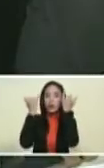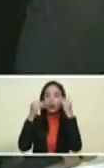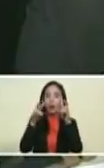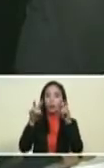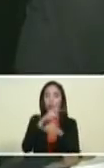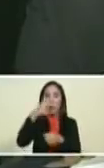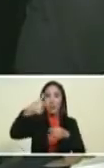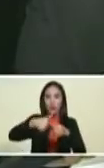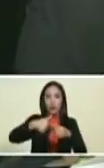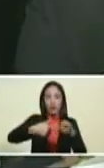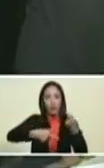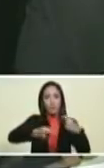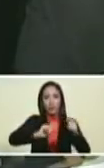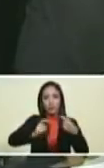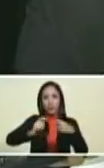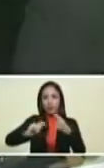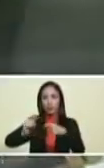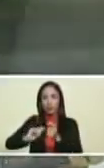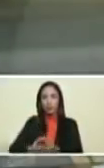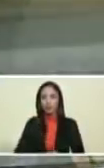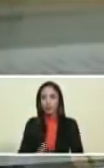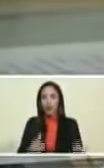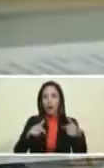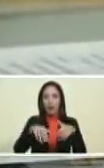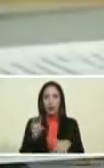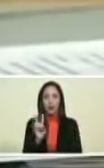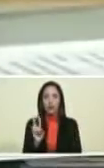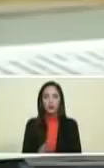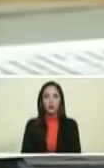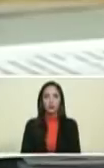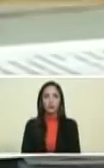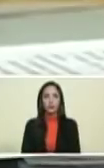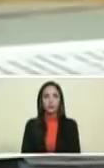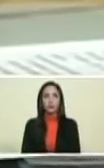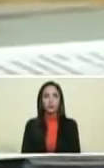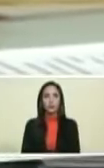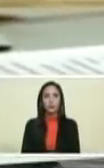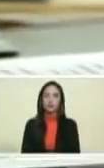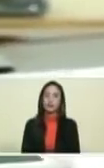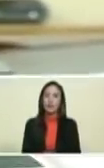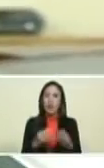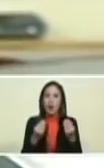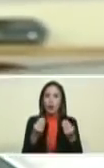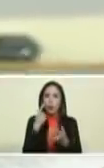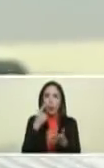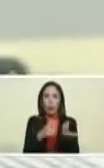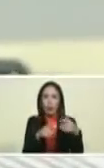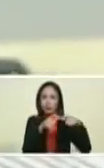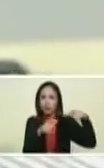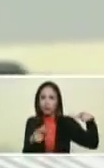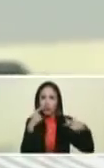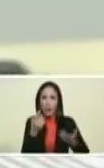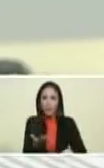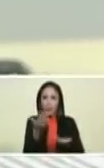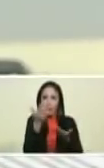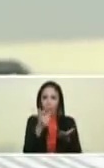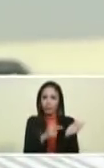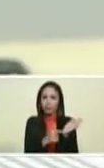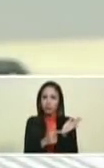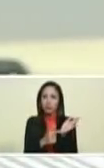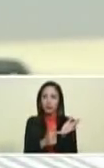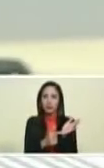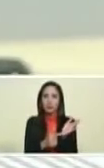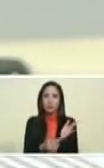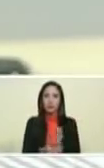subsidio de combustible del mercado nacional. Este dispositivo electrónico que tengo en mi